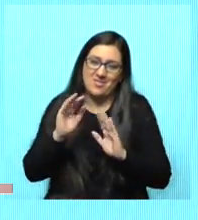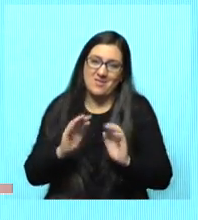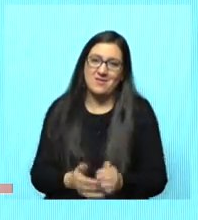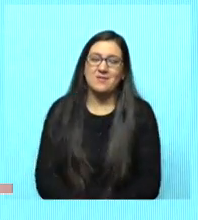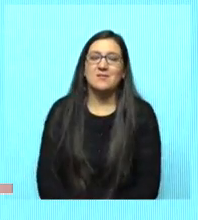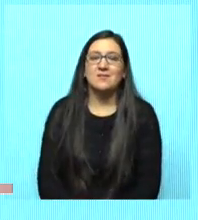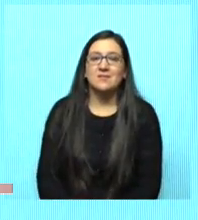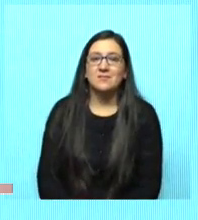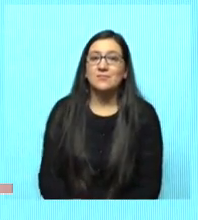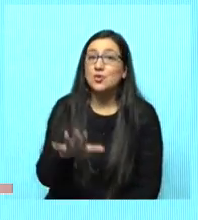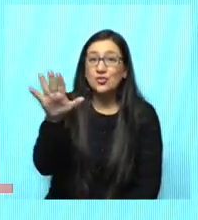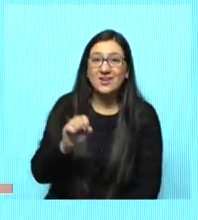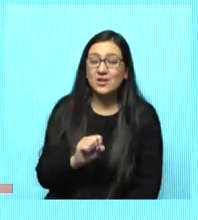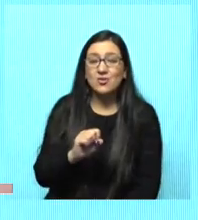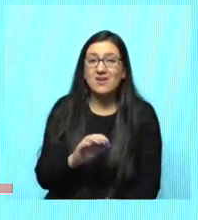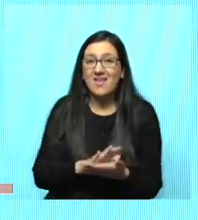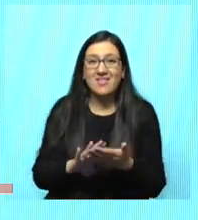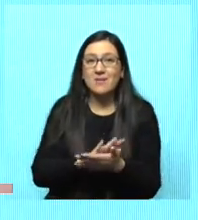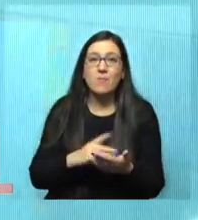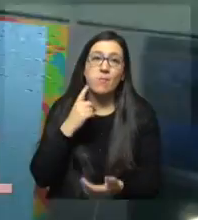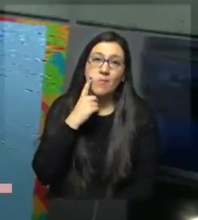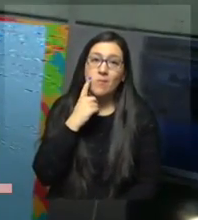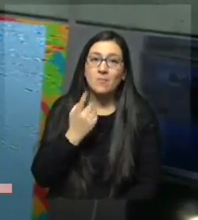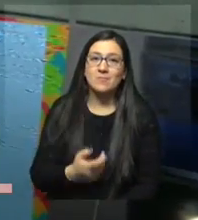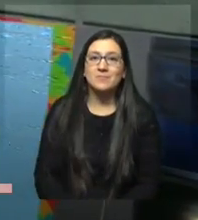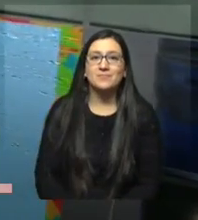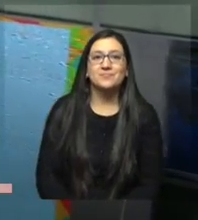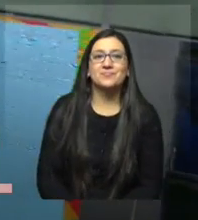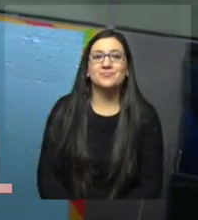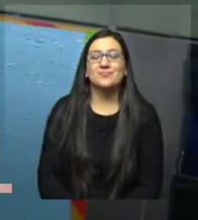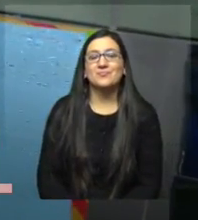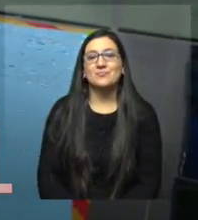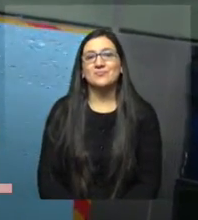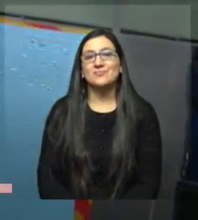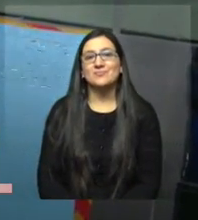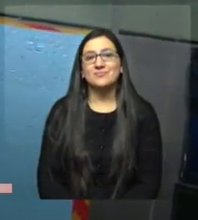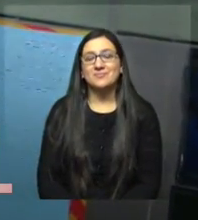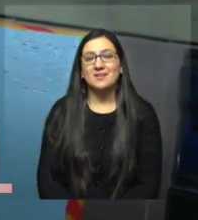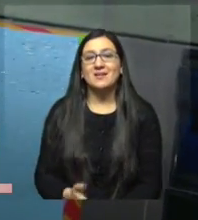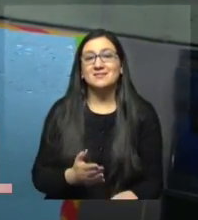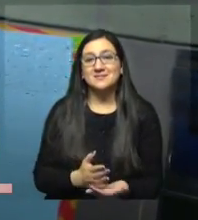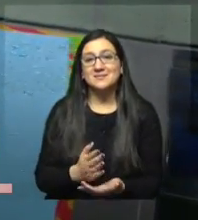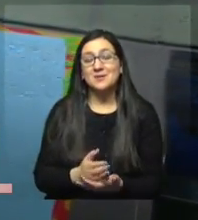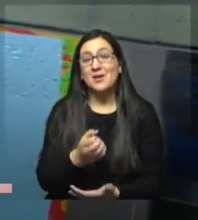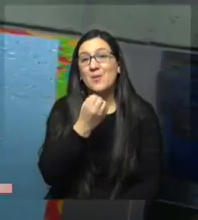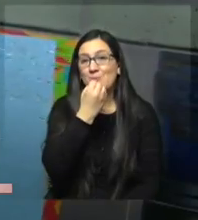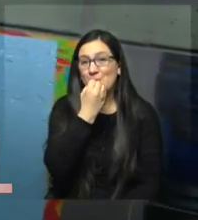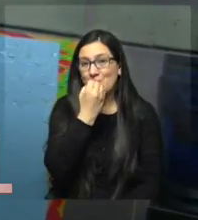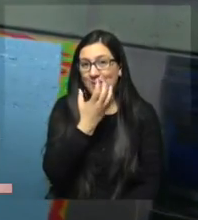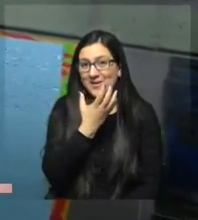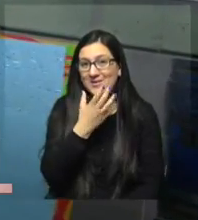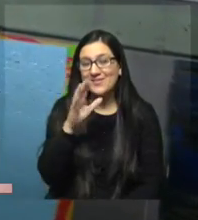¿No trajeron ninguno, no? Bueno, no, pero, perdón. Sí. Nosotros estamos vacunados. Ya estamos vacunados, pero bueno, siempre para reforzar la dosis no venía sí,